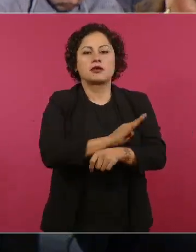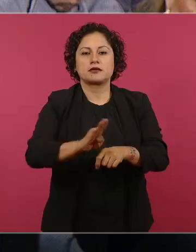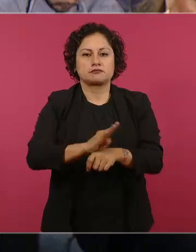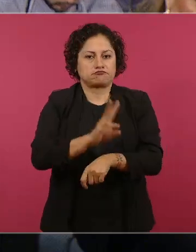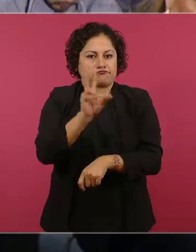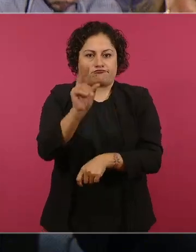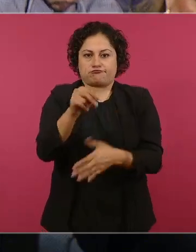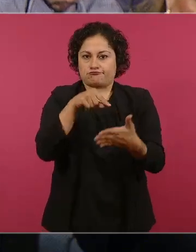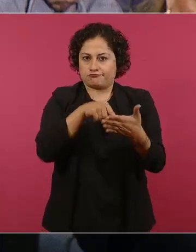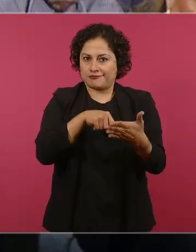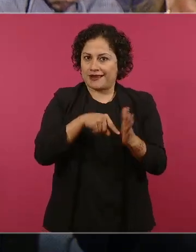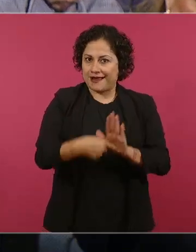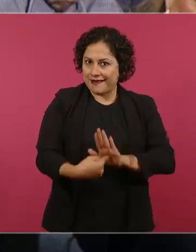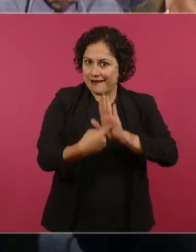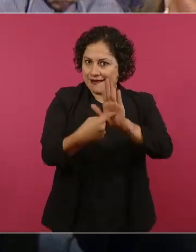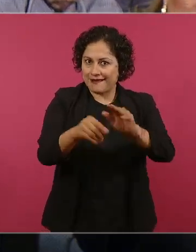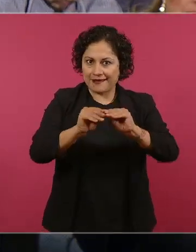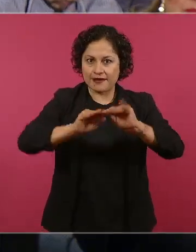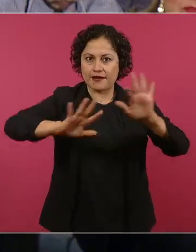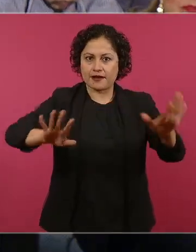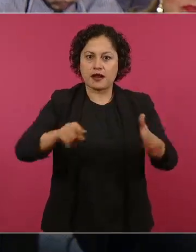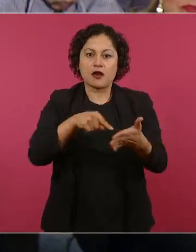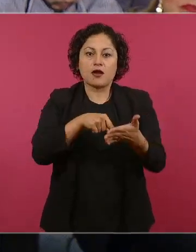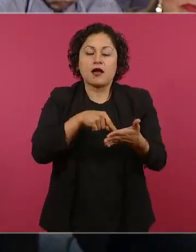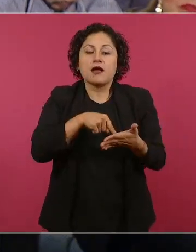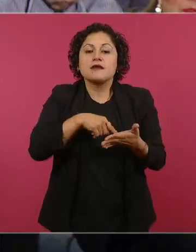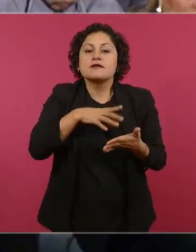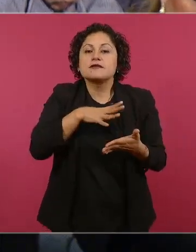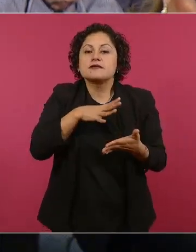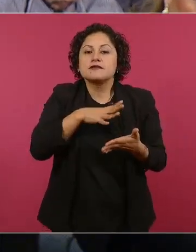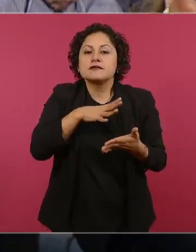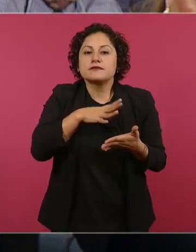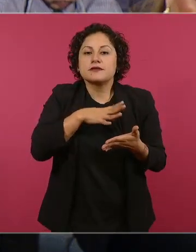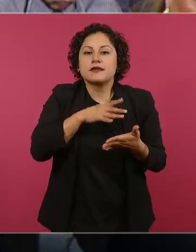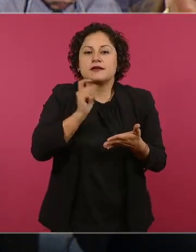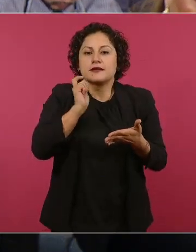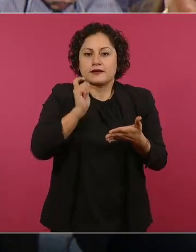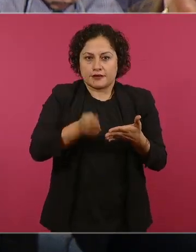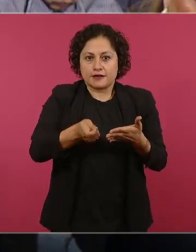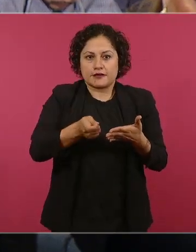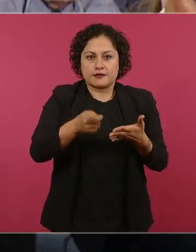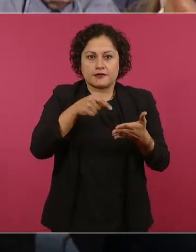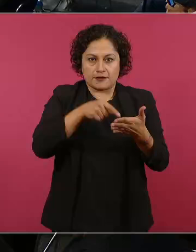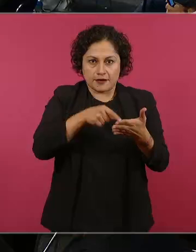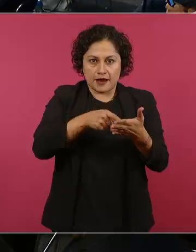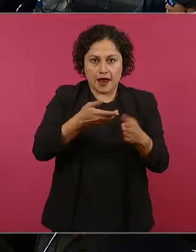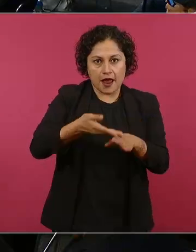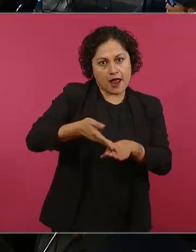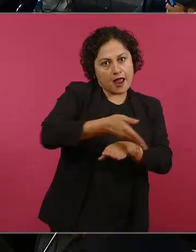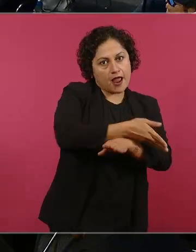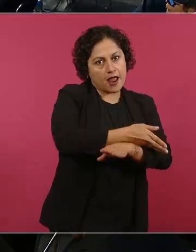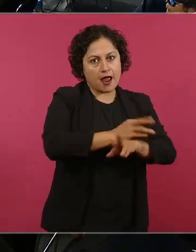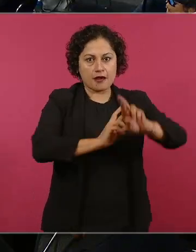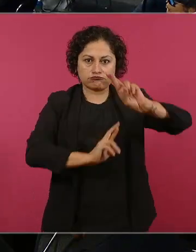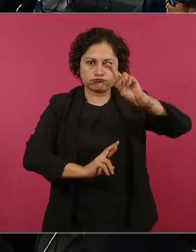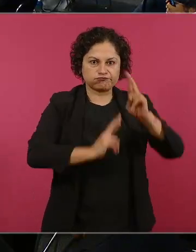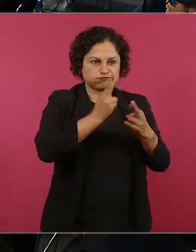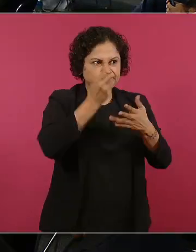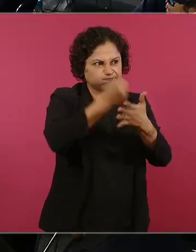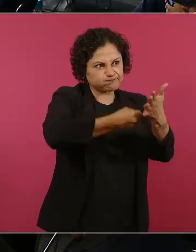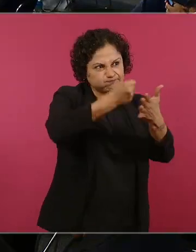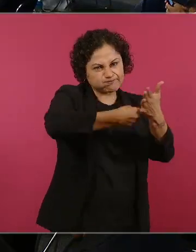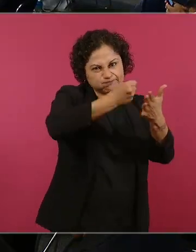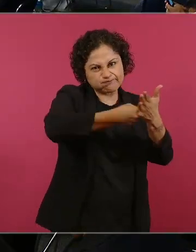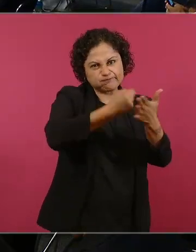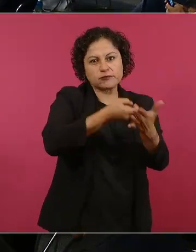se revelan las diferentes procesos de huelga que estallaron en la transnacional